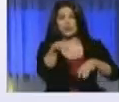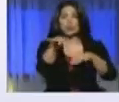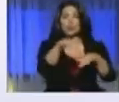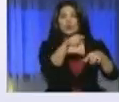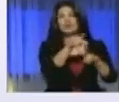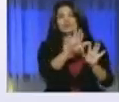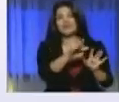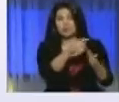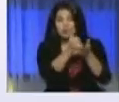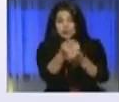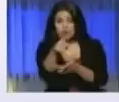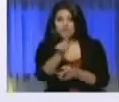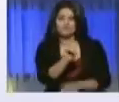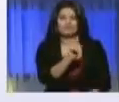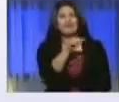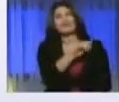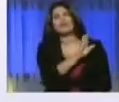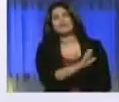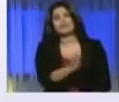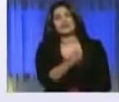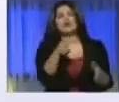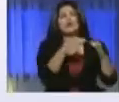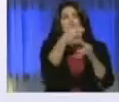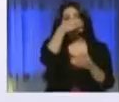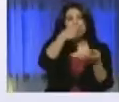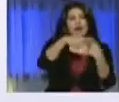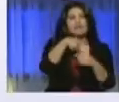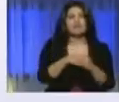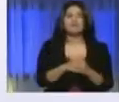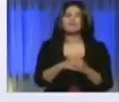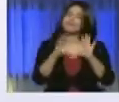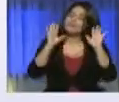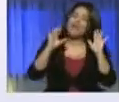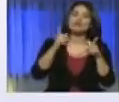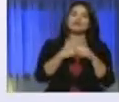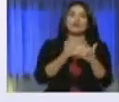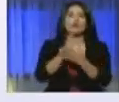Las mafias. Así que bueno, vamos a seguir, mira,